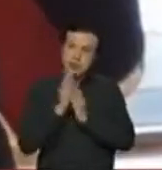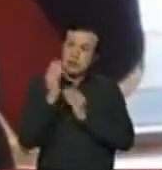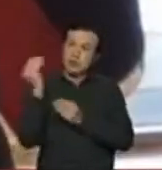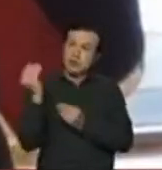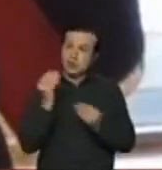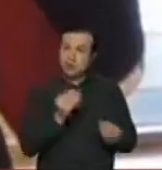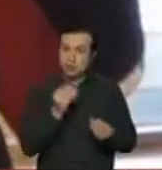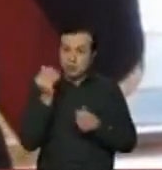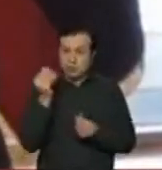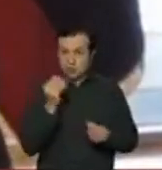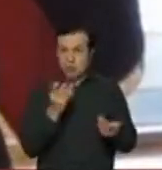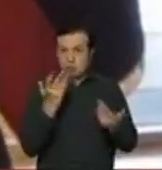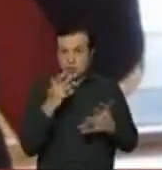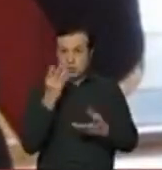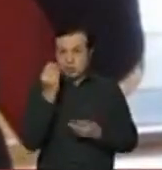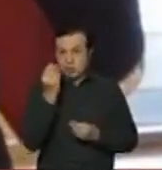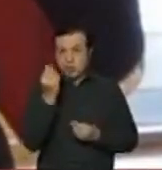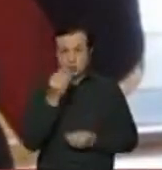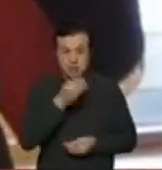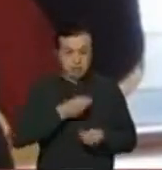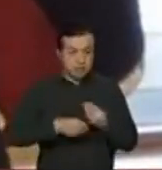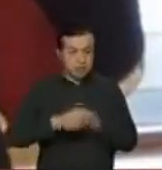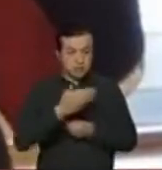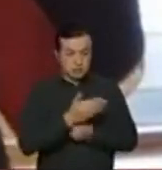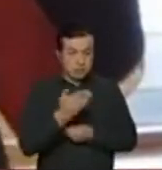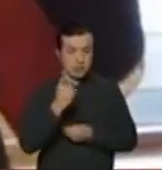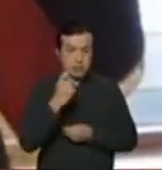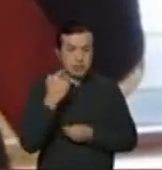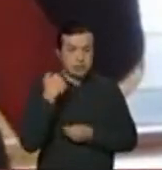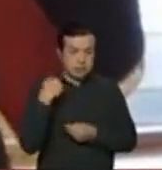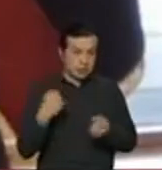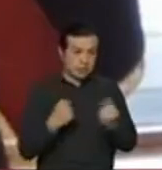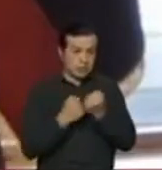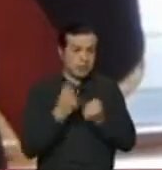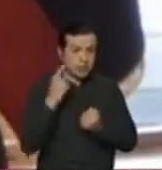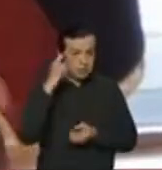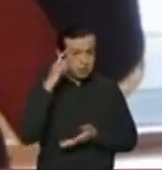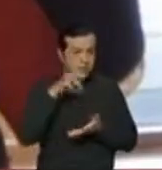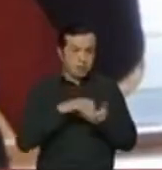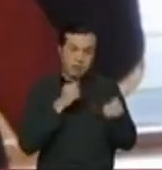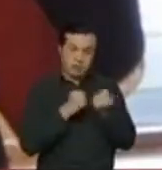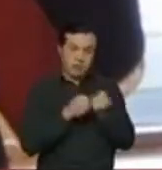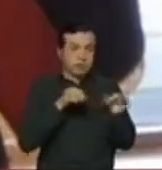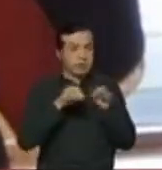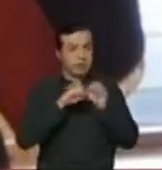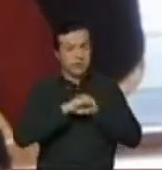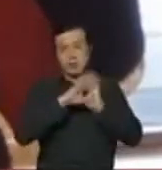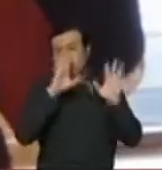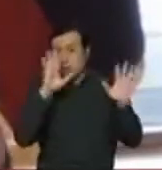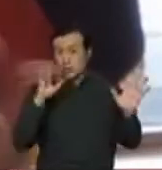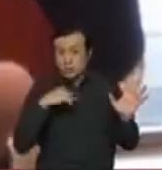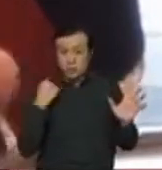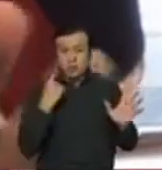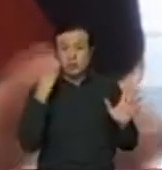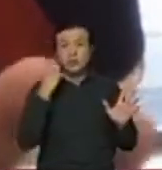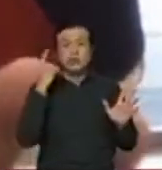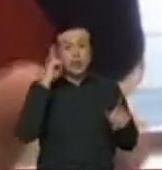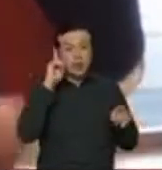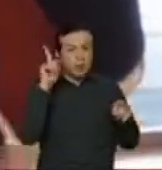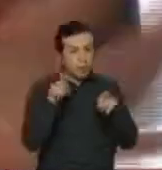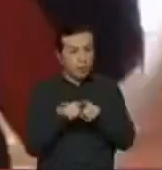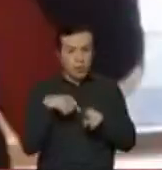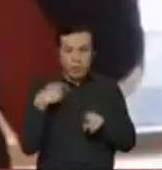estoy tratando de traer, mejor dicho, recursos, y en eso también contamos con el apoyo del Estado, porque hay que ser claros, nosotros tenemos que llegar a un